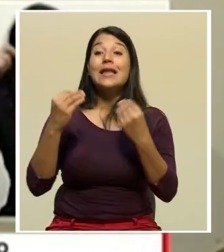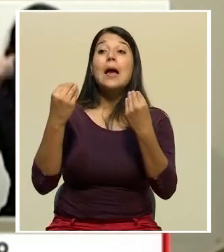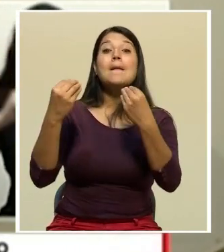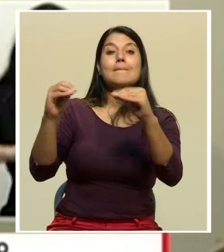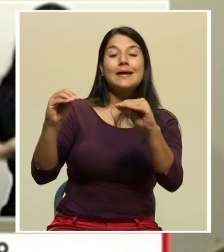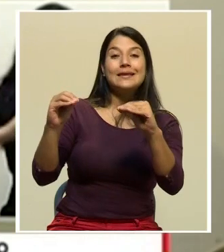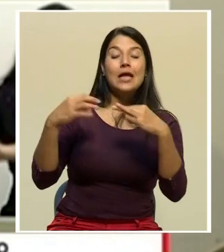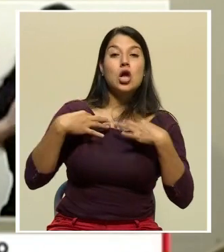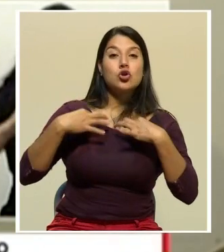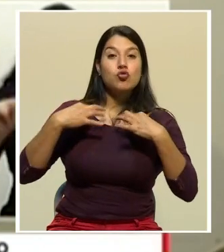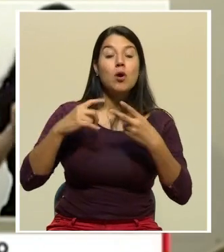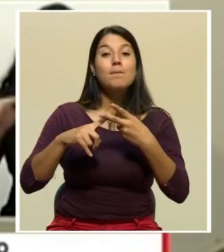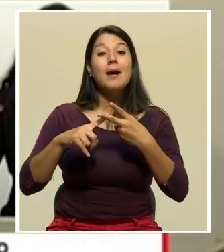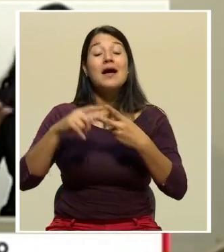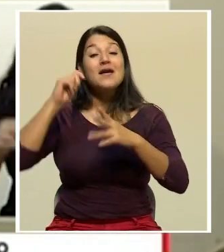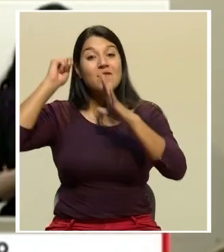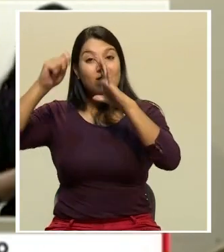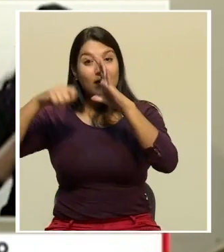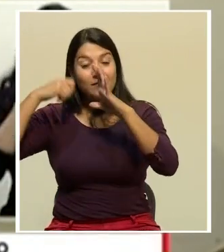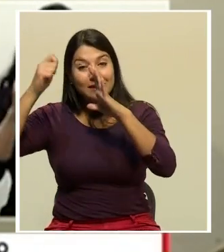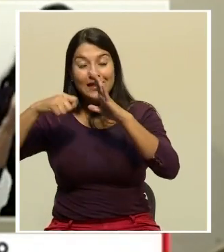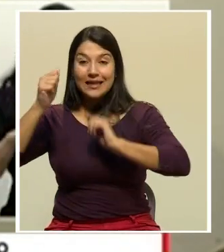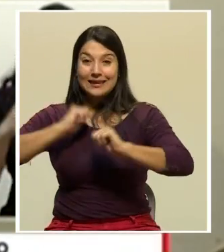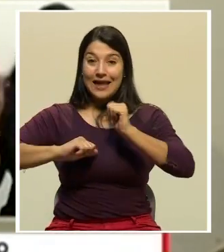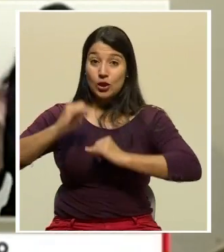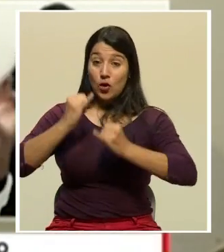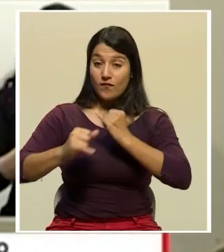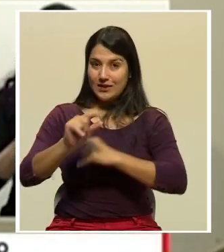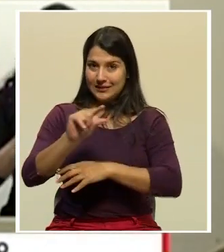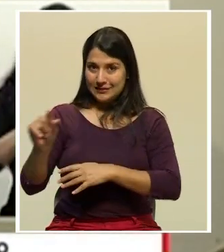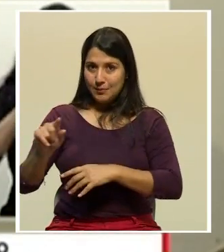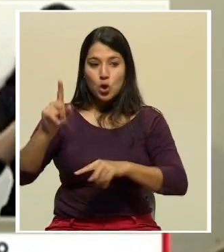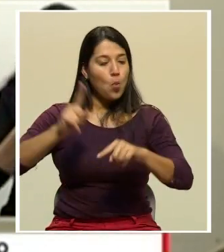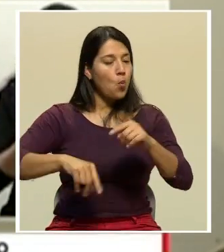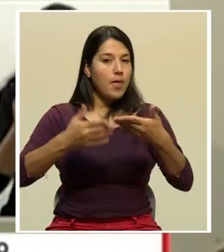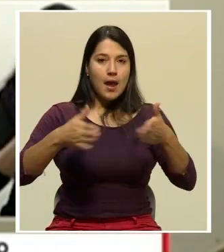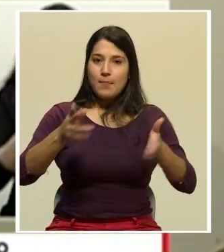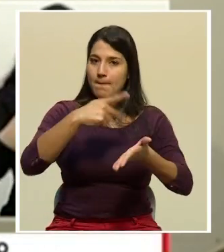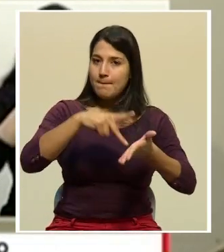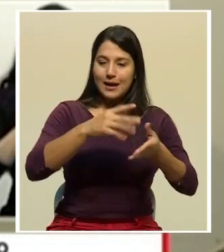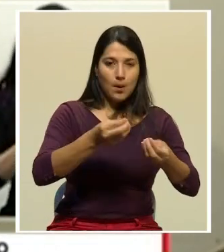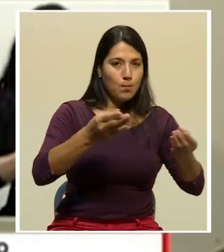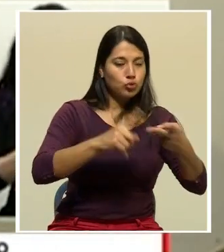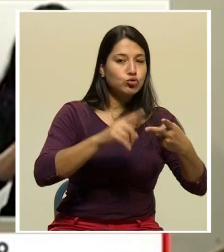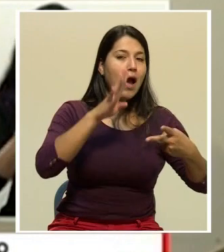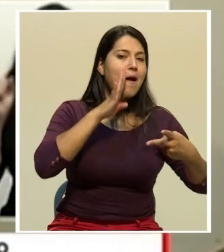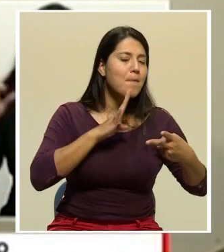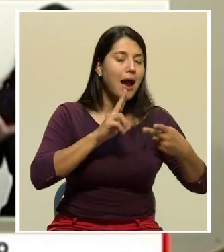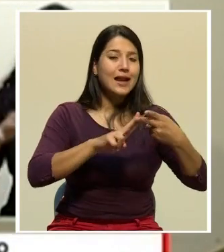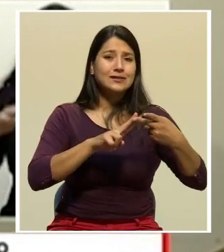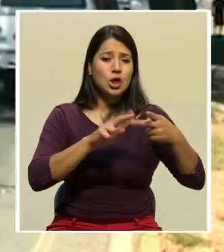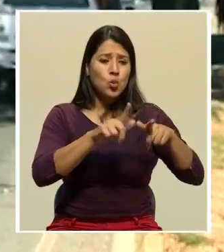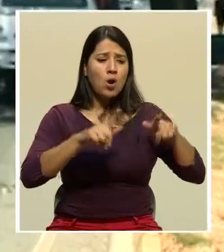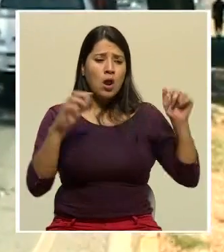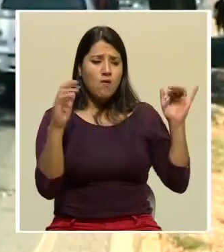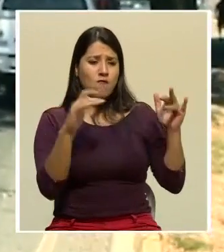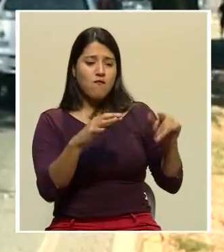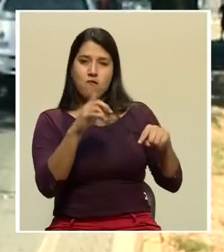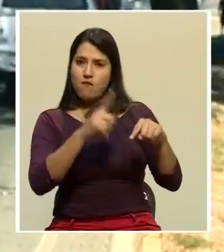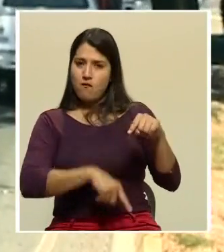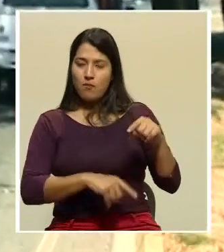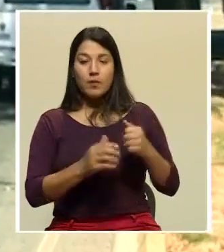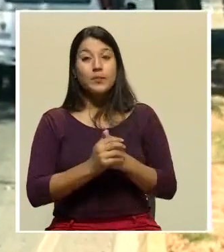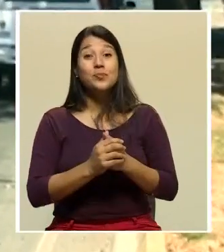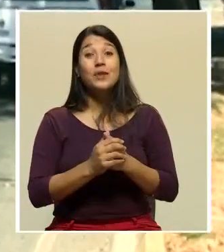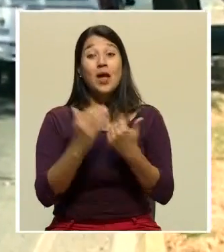los fines de semana. No estará habilitado el funcionamiento de parques públicos, bares y eventos de concentración masiva. La